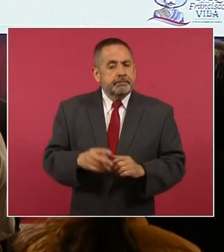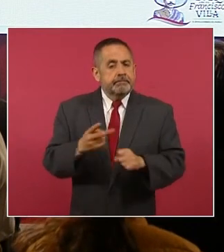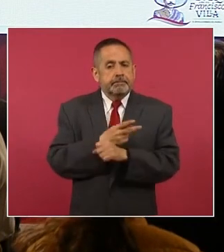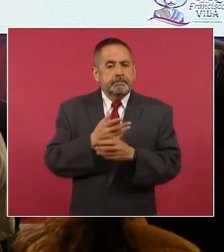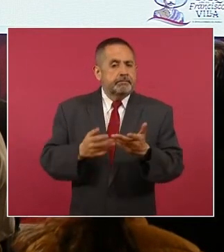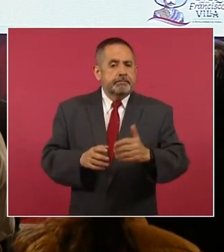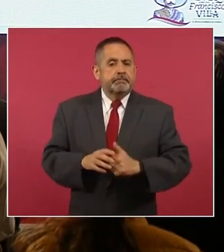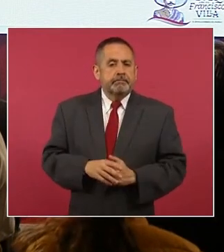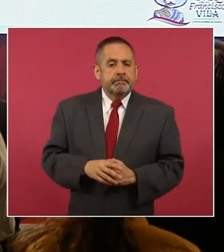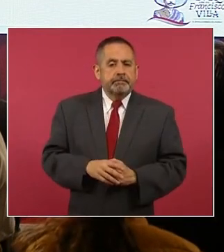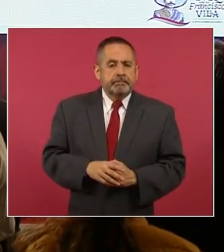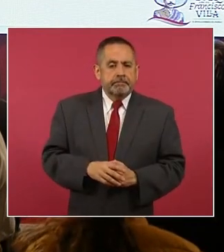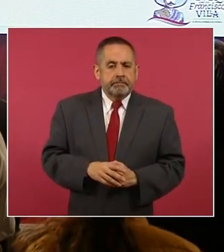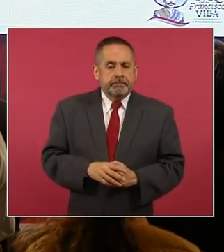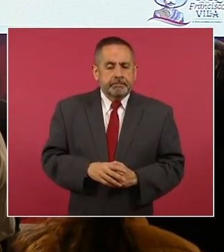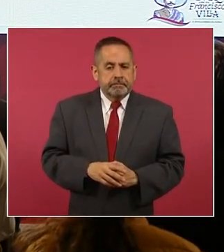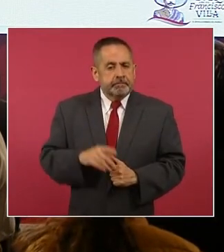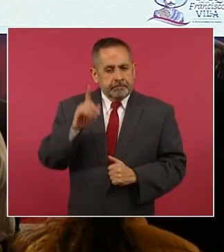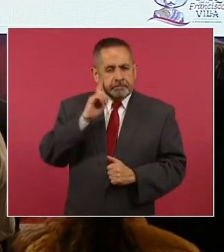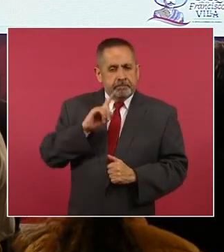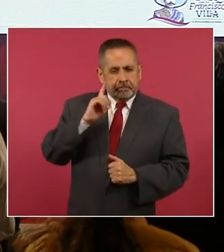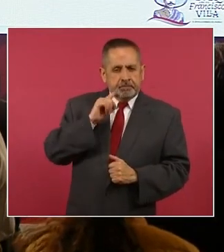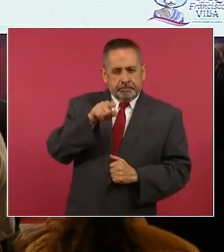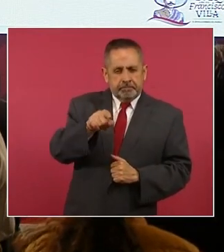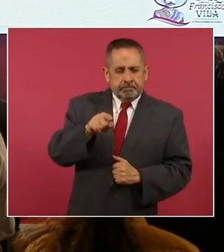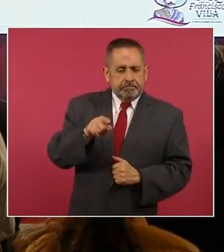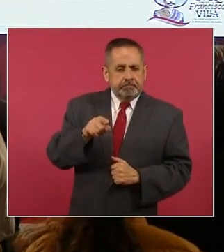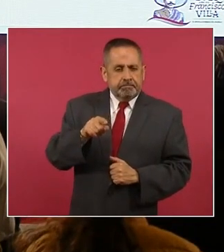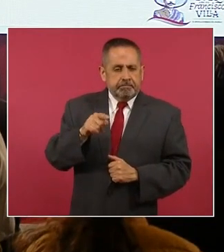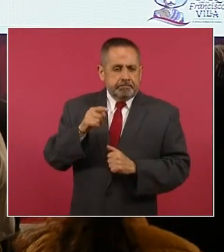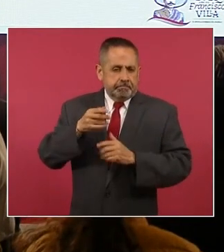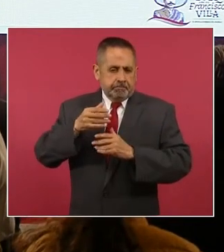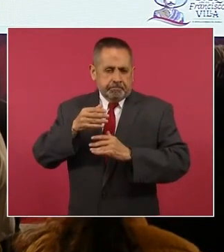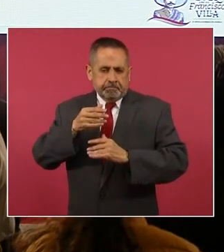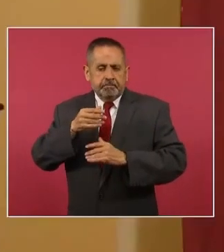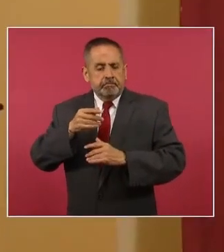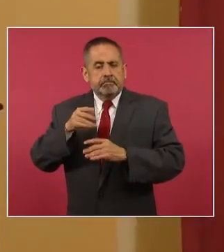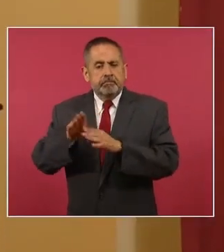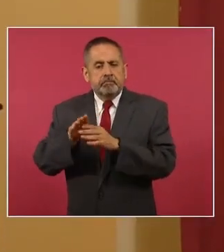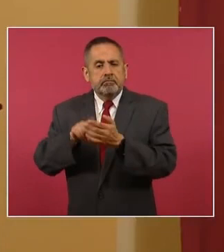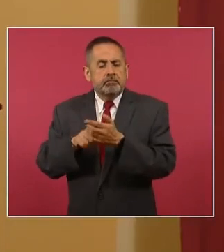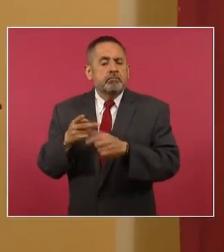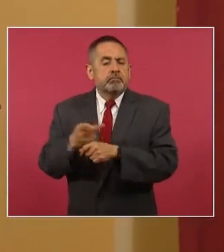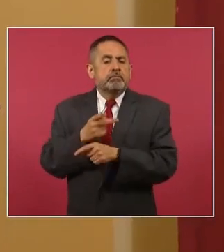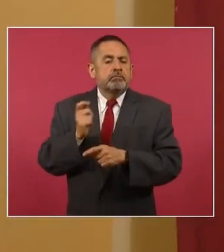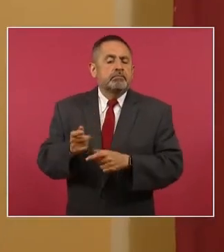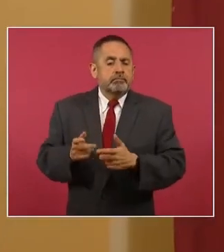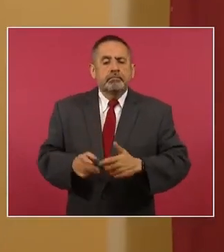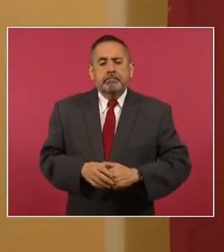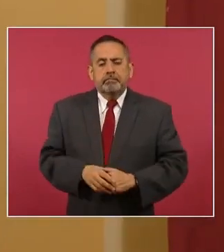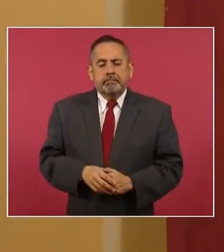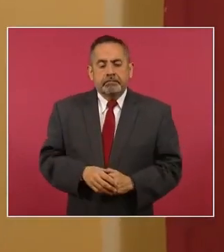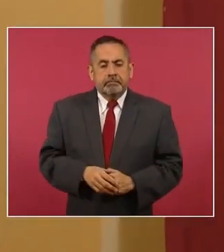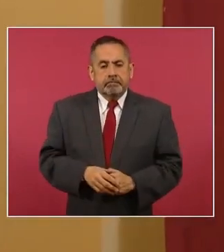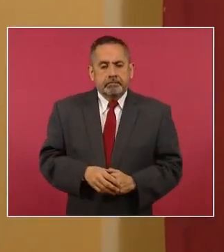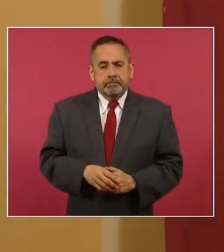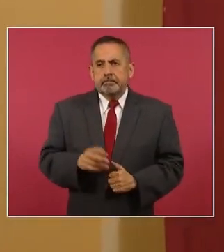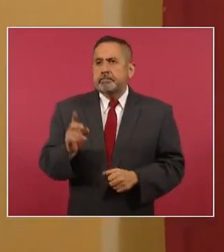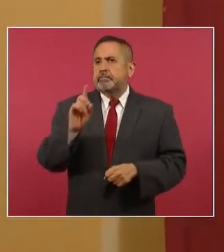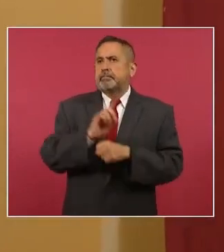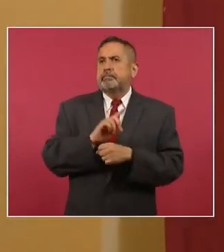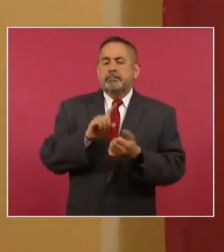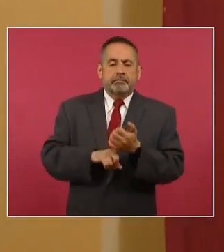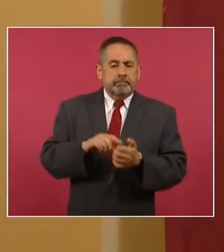Finalmente, el caso de la saxofonista. Solamente para poner el contexto, el